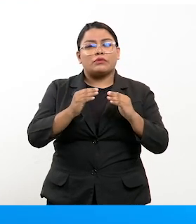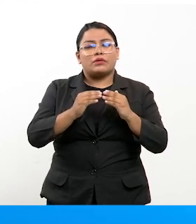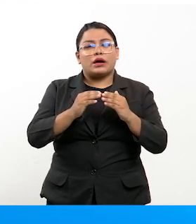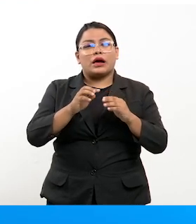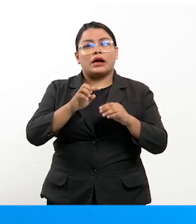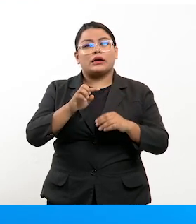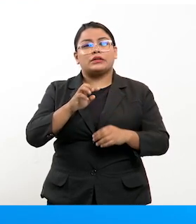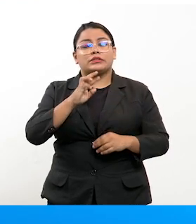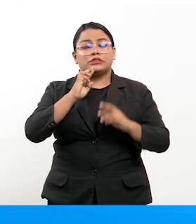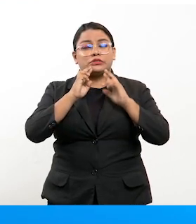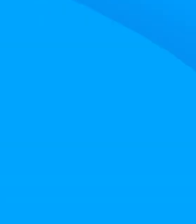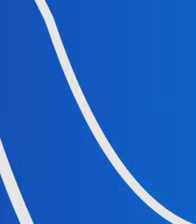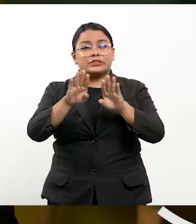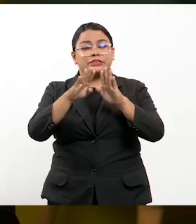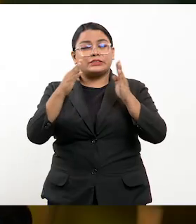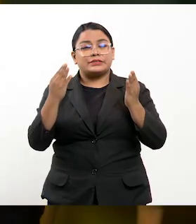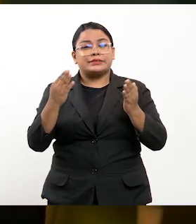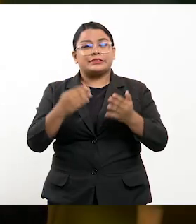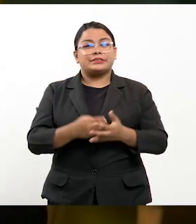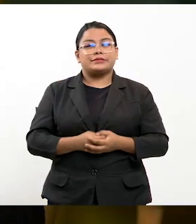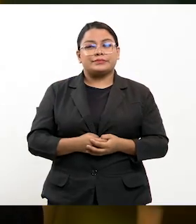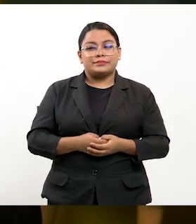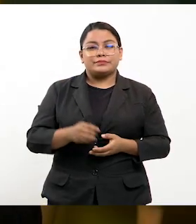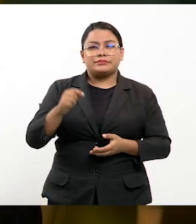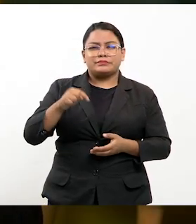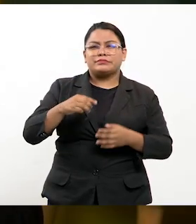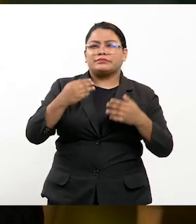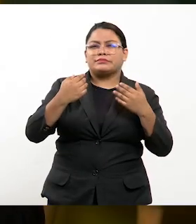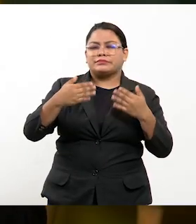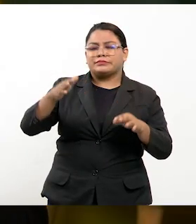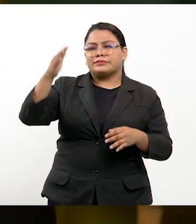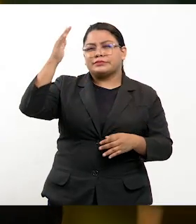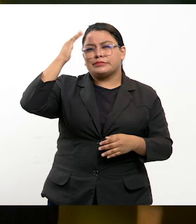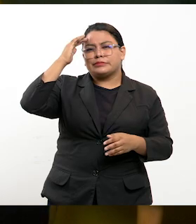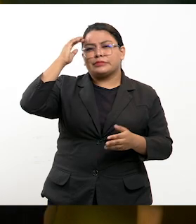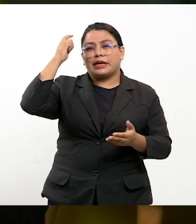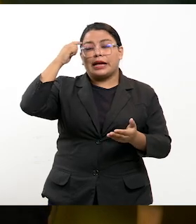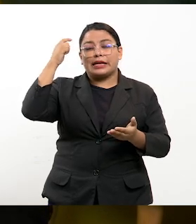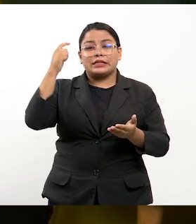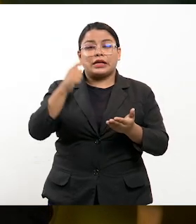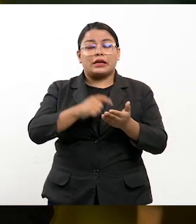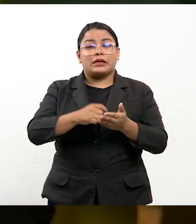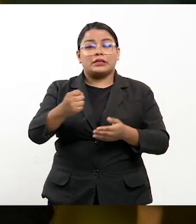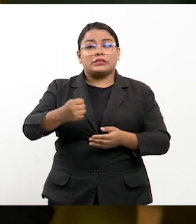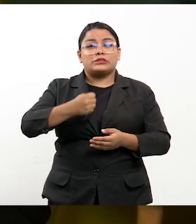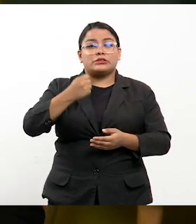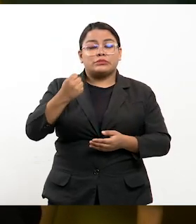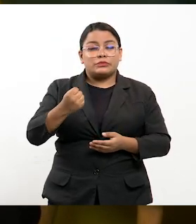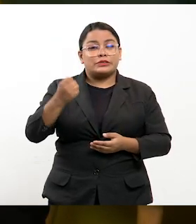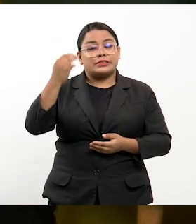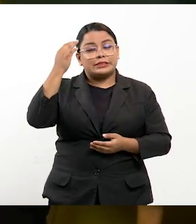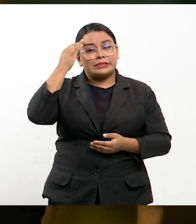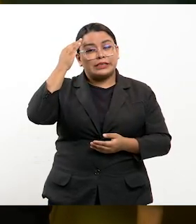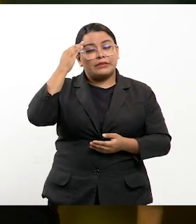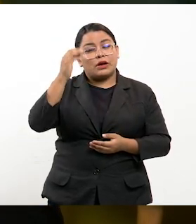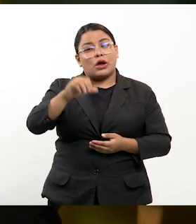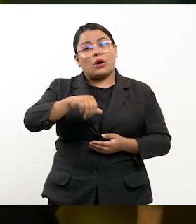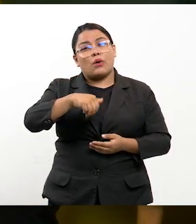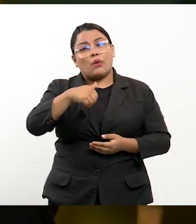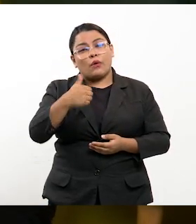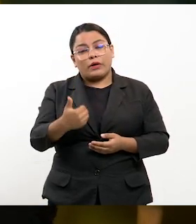de respuesta abierta. Ahora que ya hemos conocido las pruebas, es importante que conozcamos